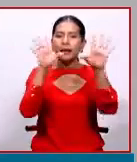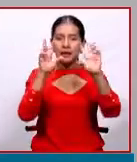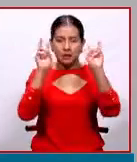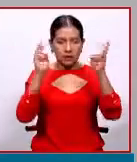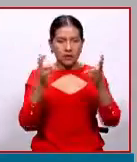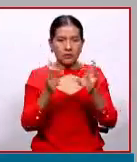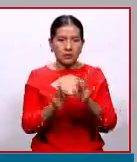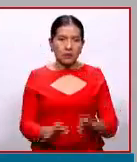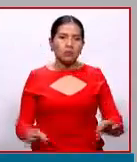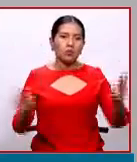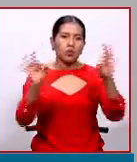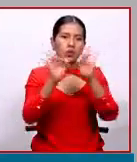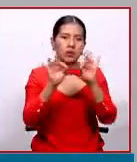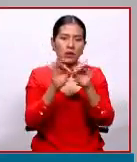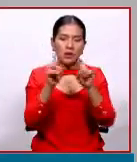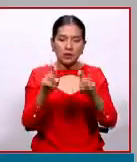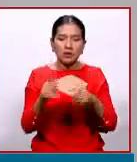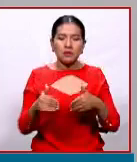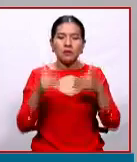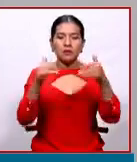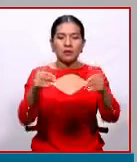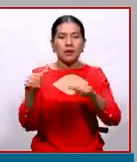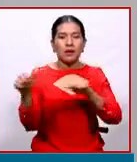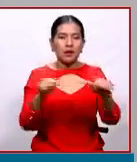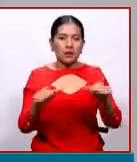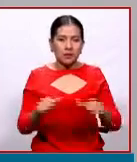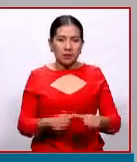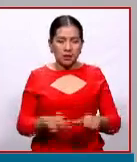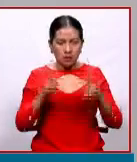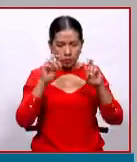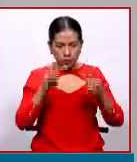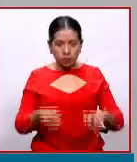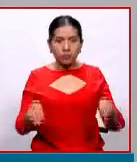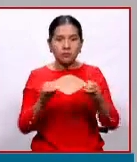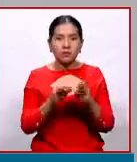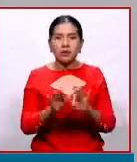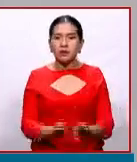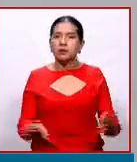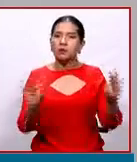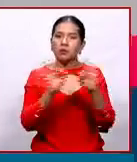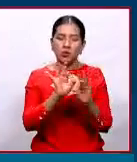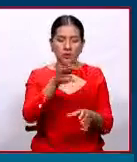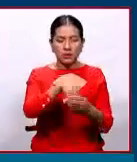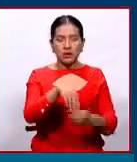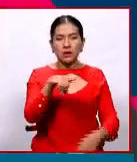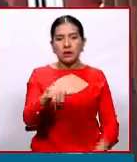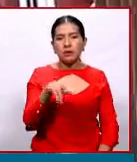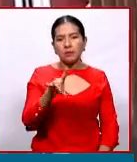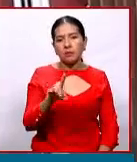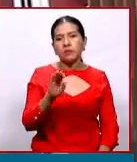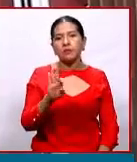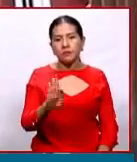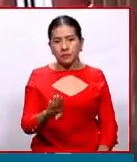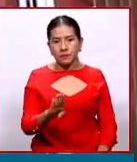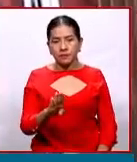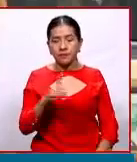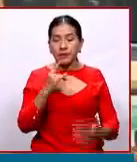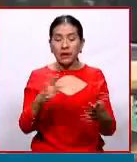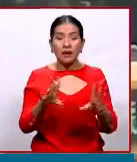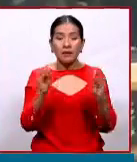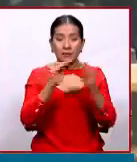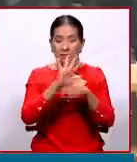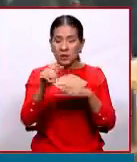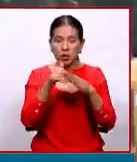importante que hagamos una actividad exploratoria bastante importante desde YPFB. La planificación que tenemos para